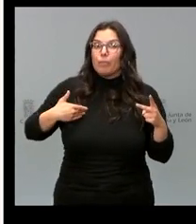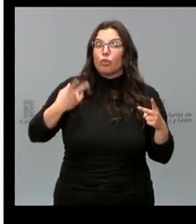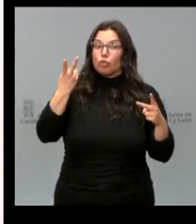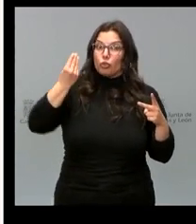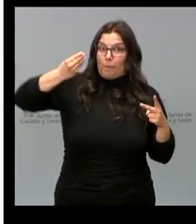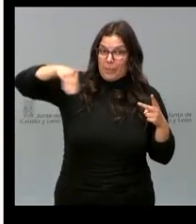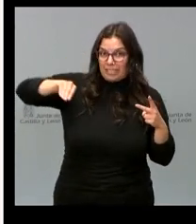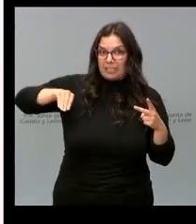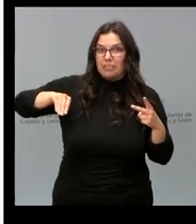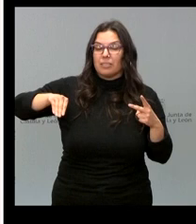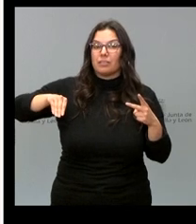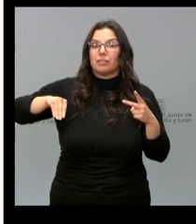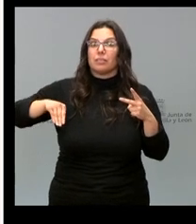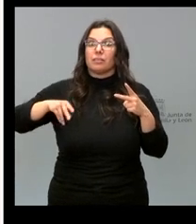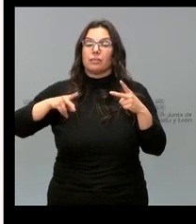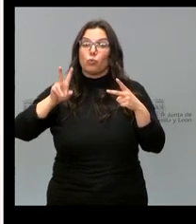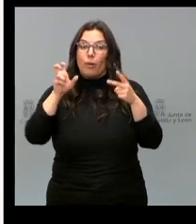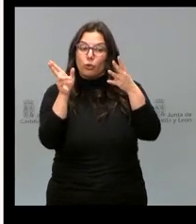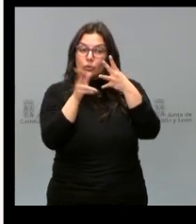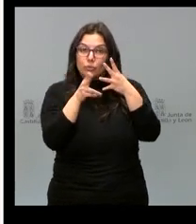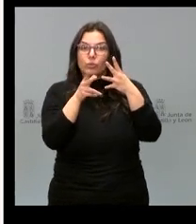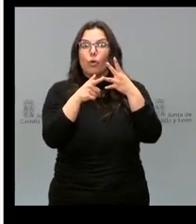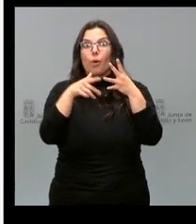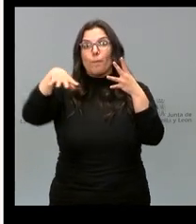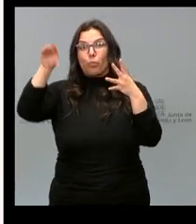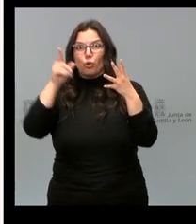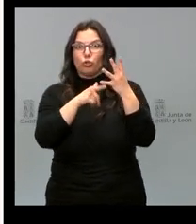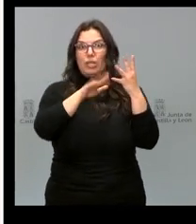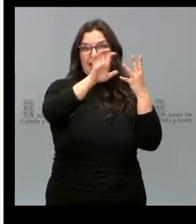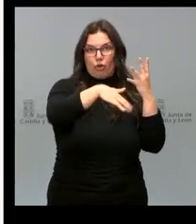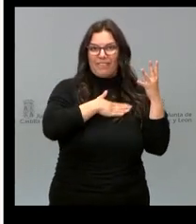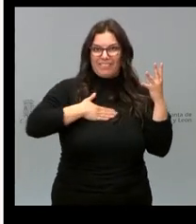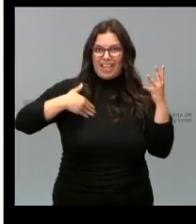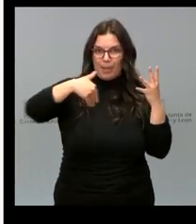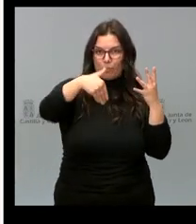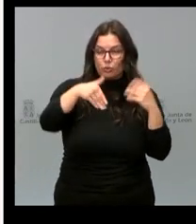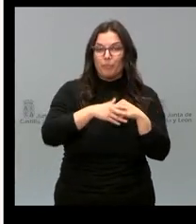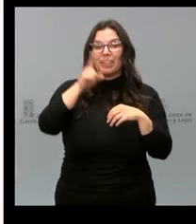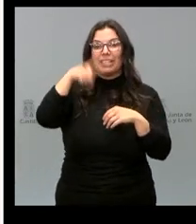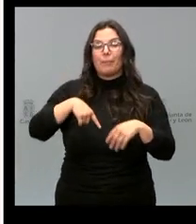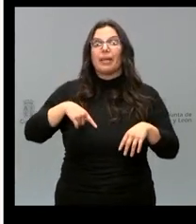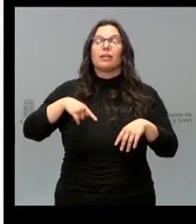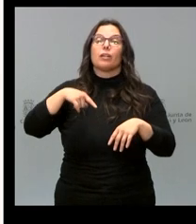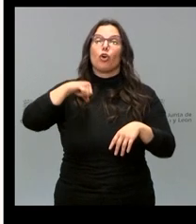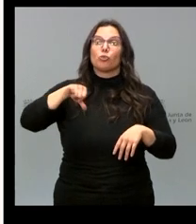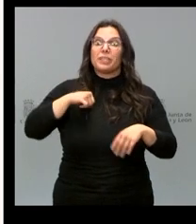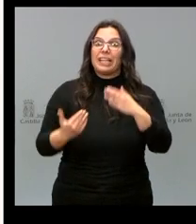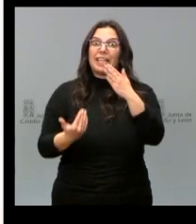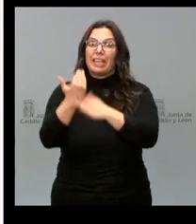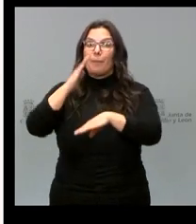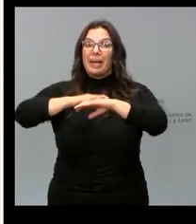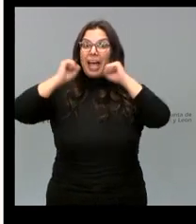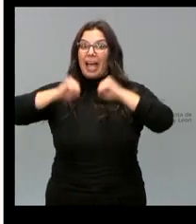dos nuevos en Burgos y en León. Y también completaremos la red de hospitales de día de